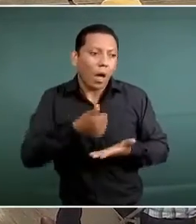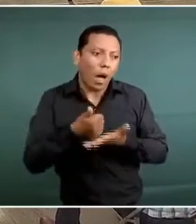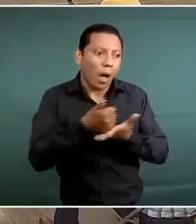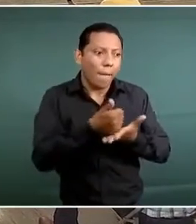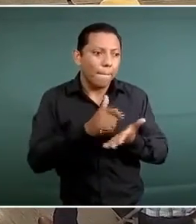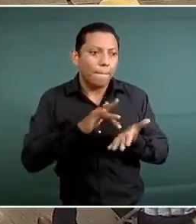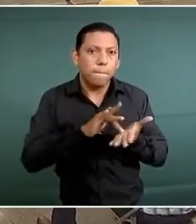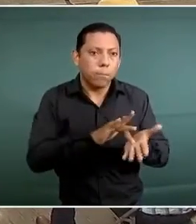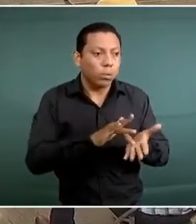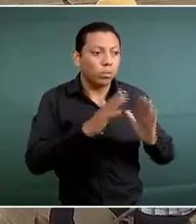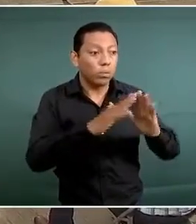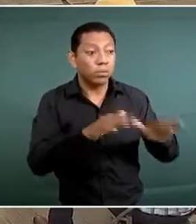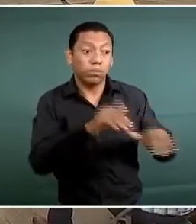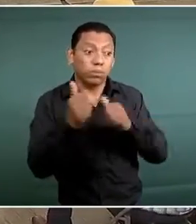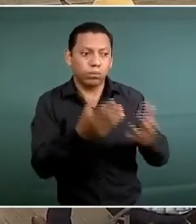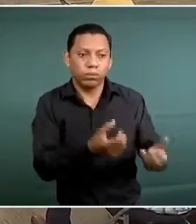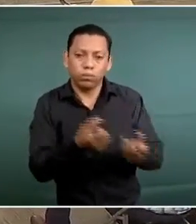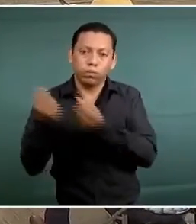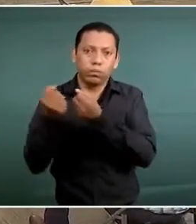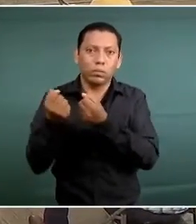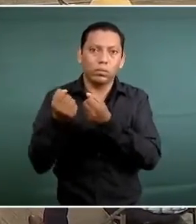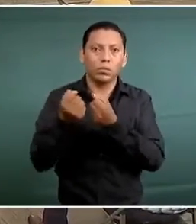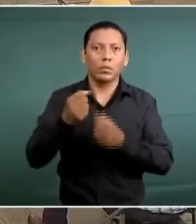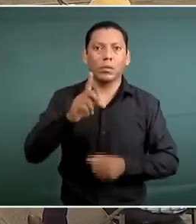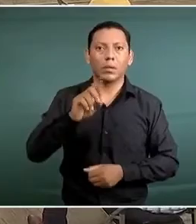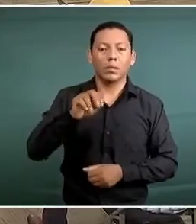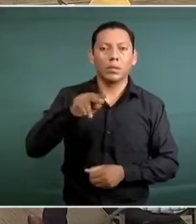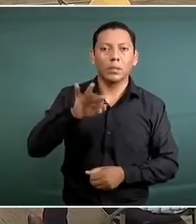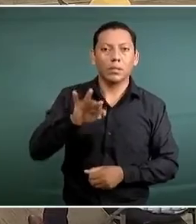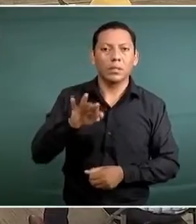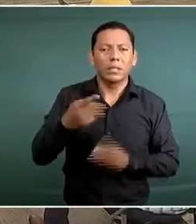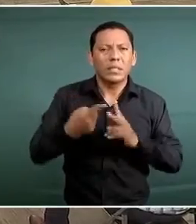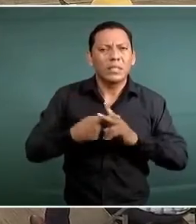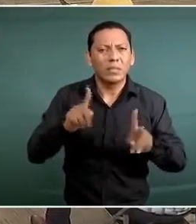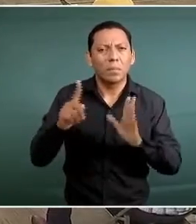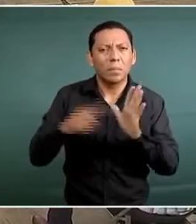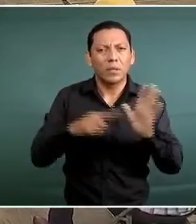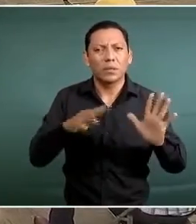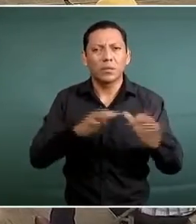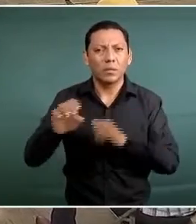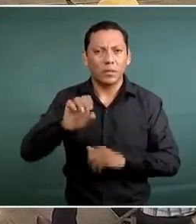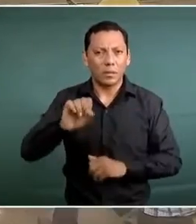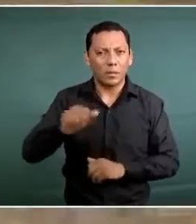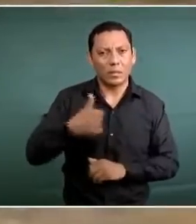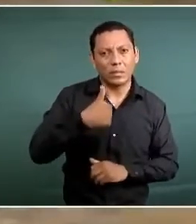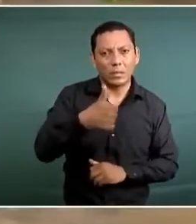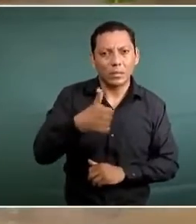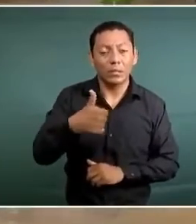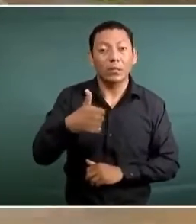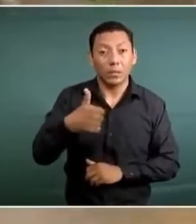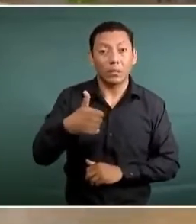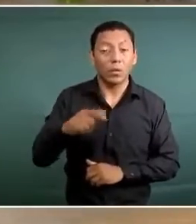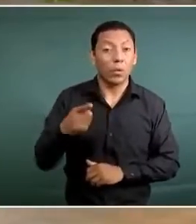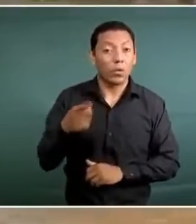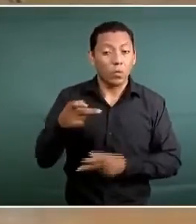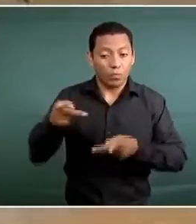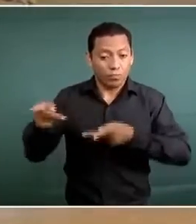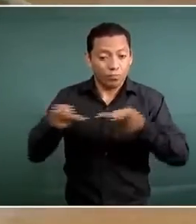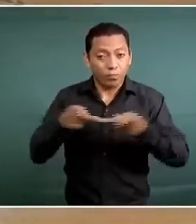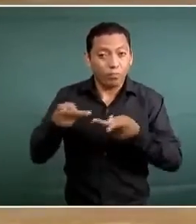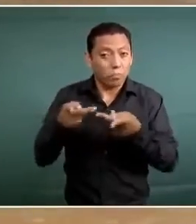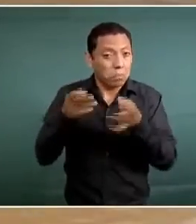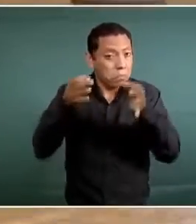de su vivienda. El plan DN-3E, que nació en 1966, uno de los planes